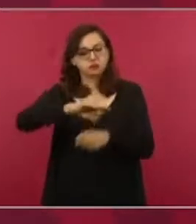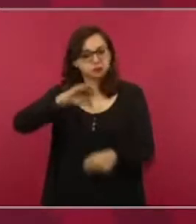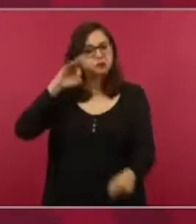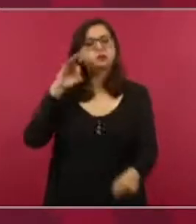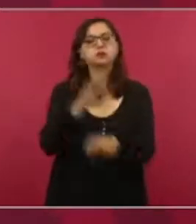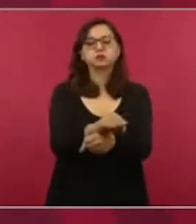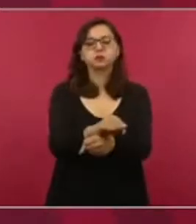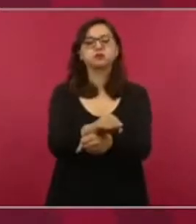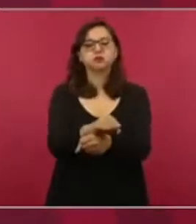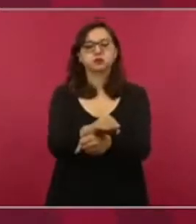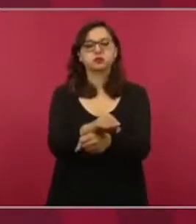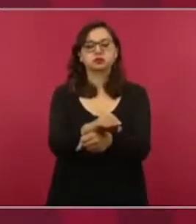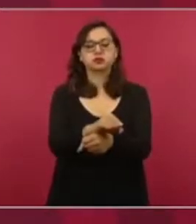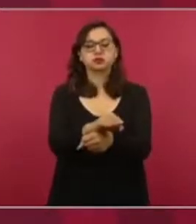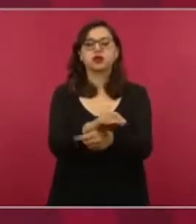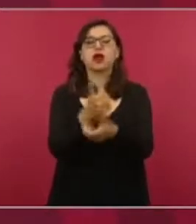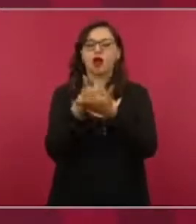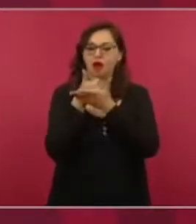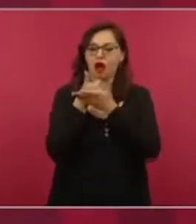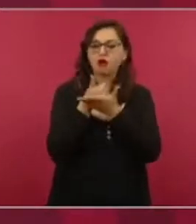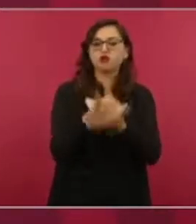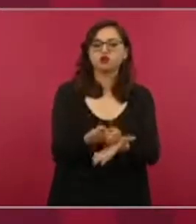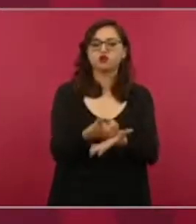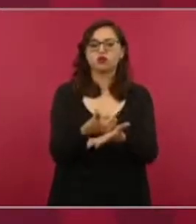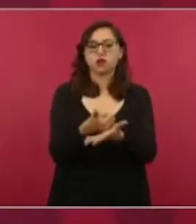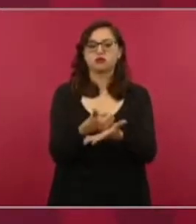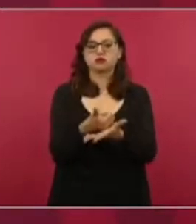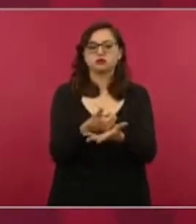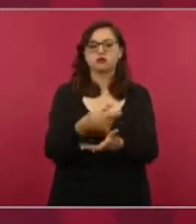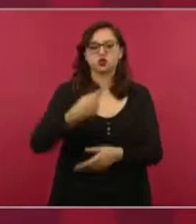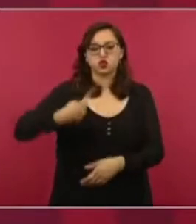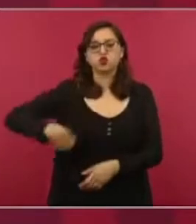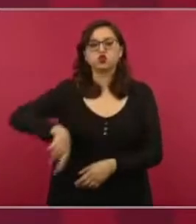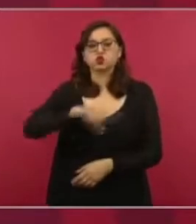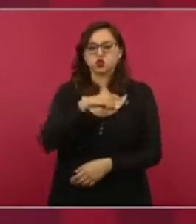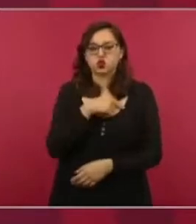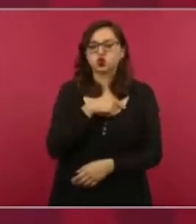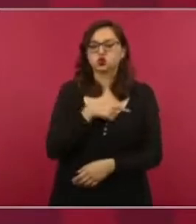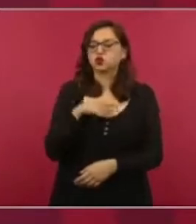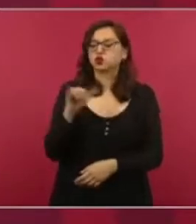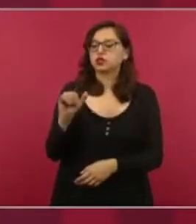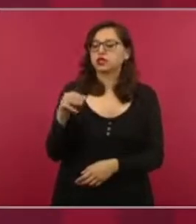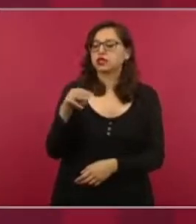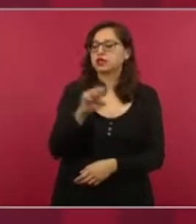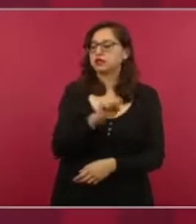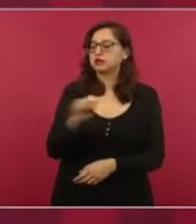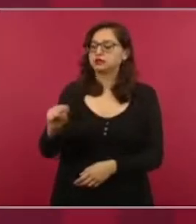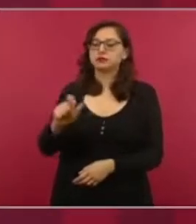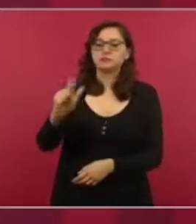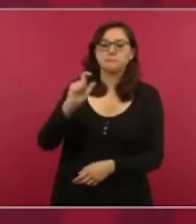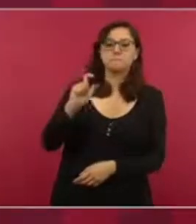vamos a financiar un programa de seguridad social